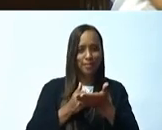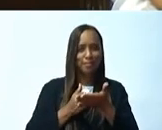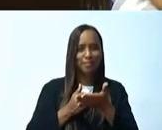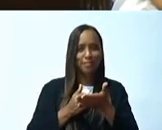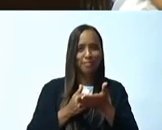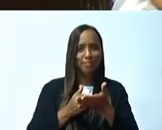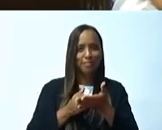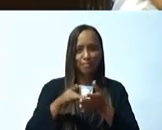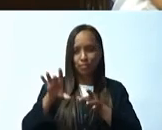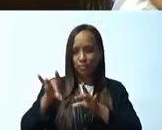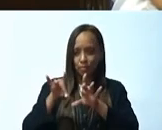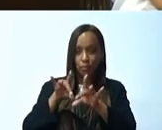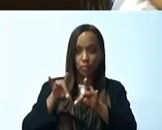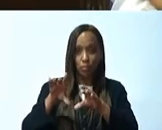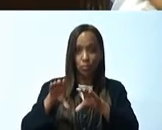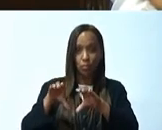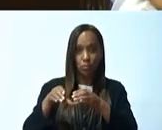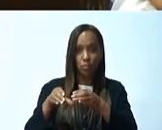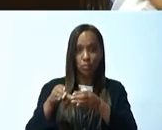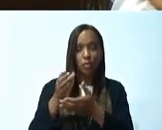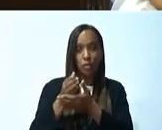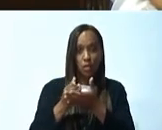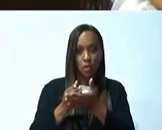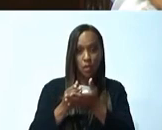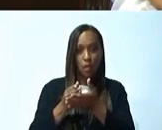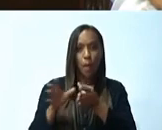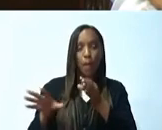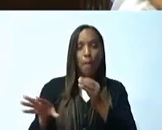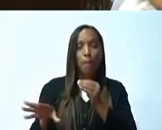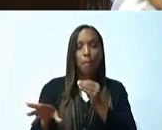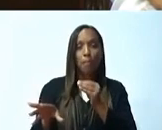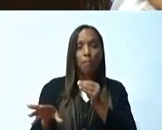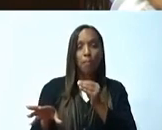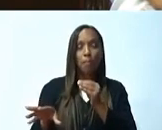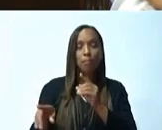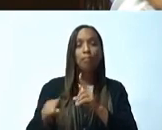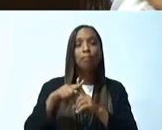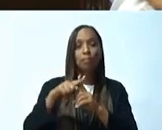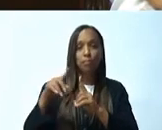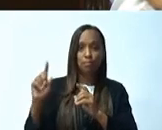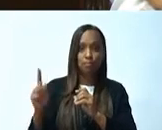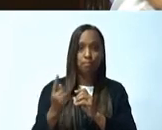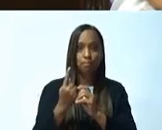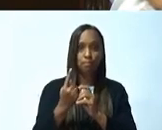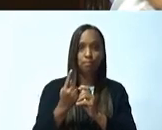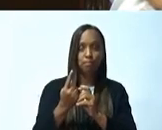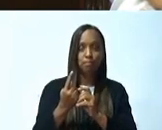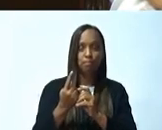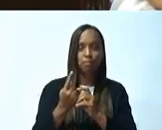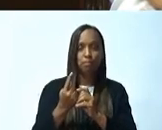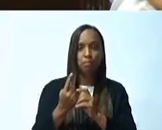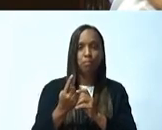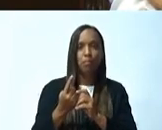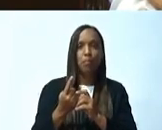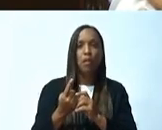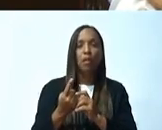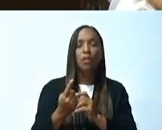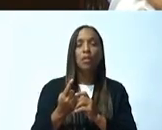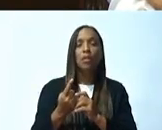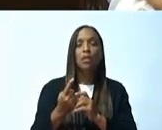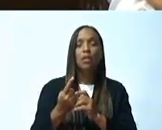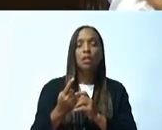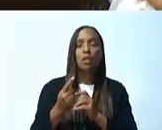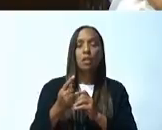de la Liberación Dominicana y los de la fuerza del pueblo se opusieron a la iniciativa tras haber presentado modificaciones que fueron